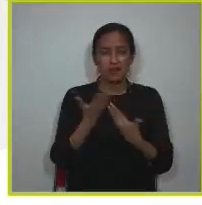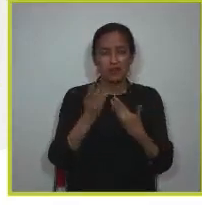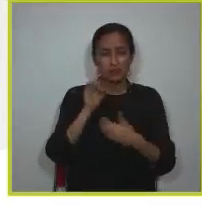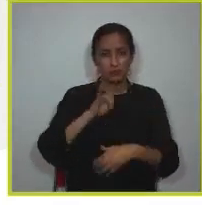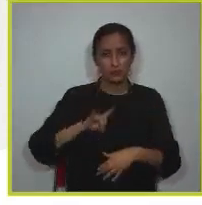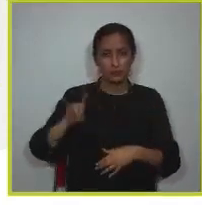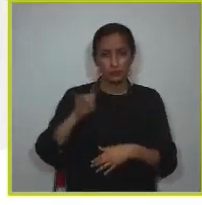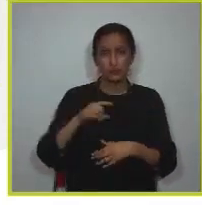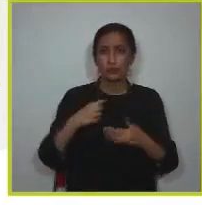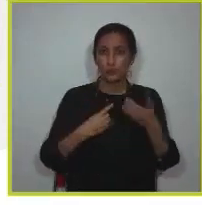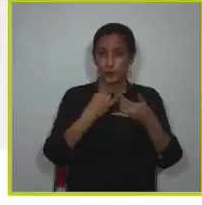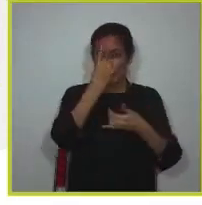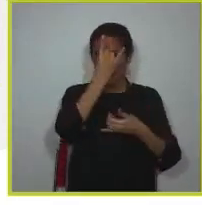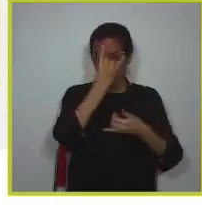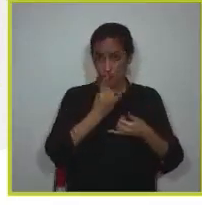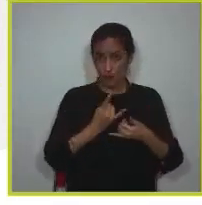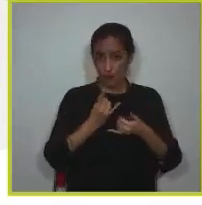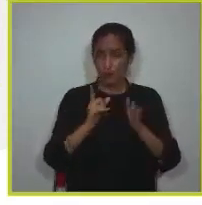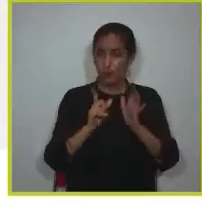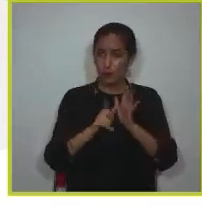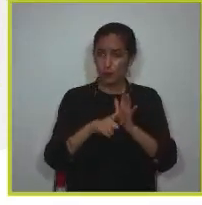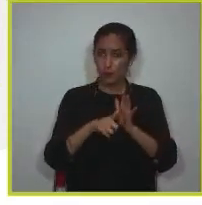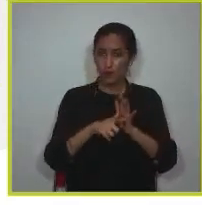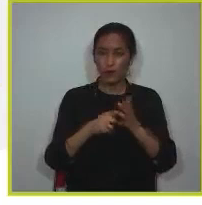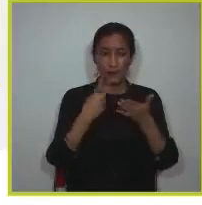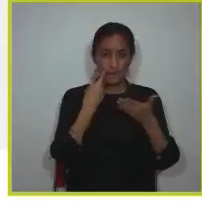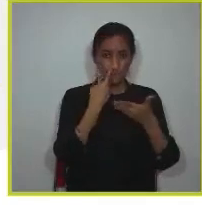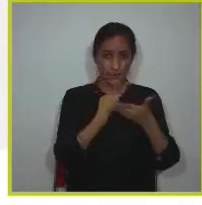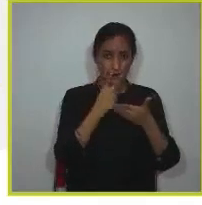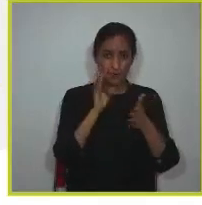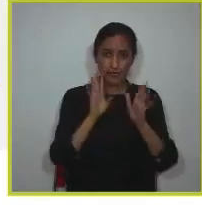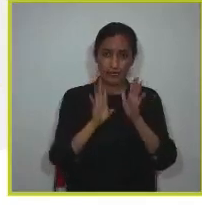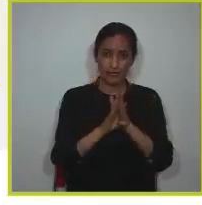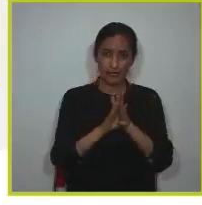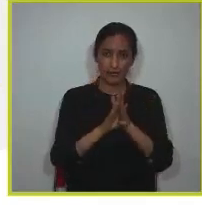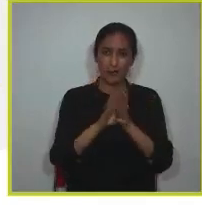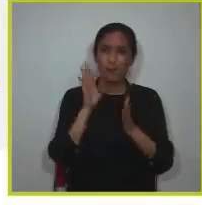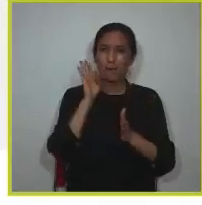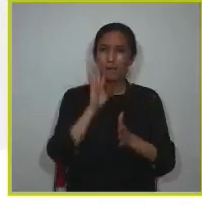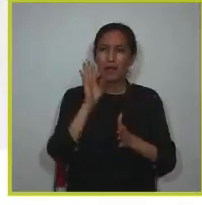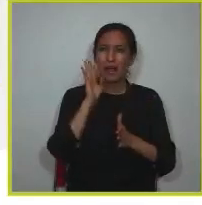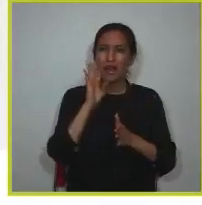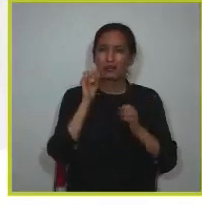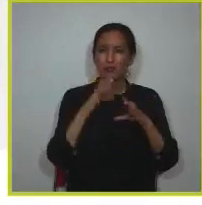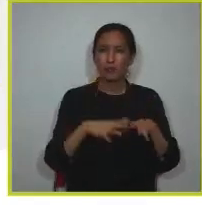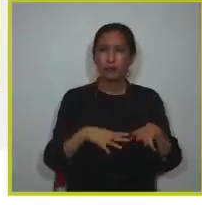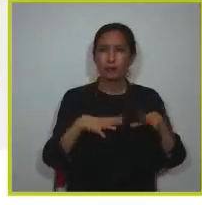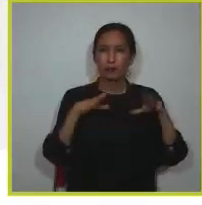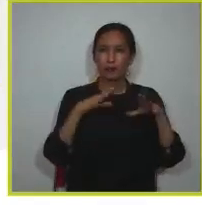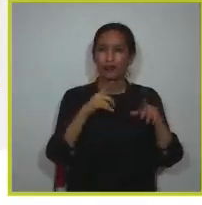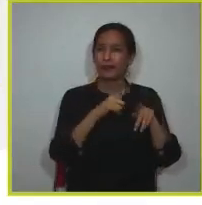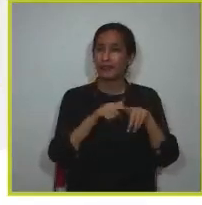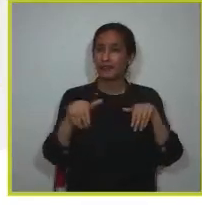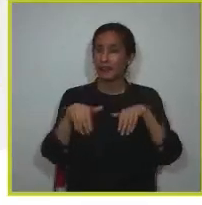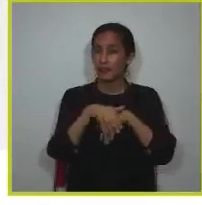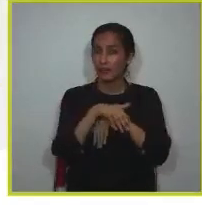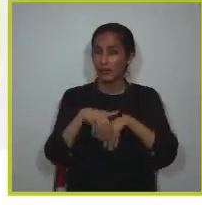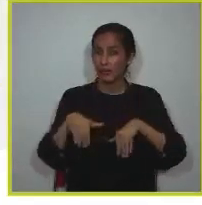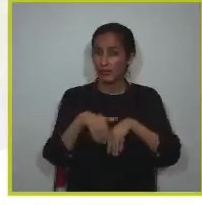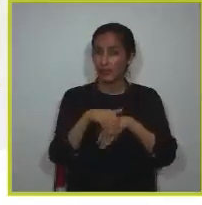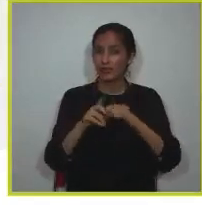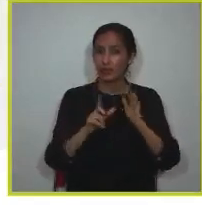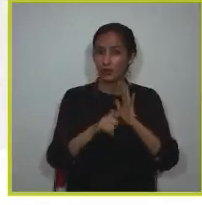uno lo descarga e inmediatamente si observa una acumulación de residuos sólidos y observaba sobre la calle